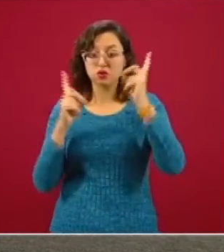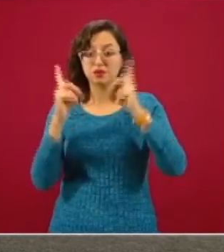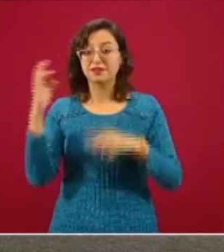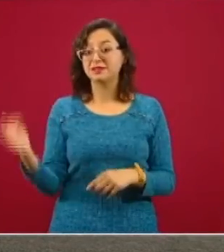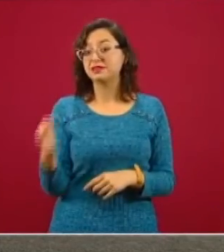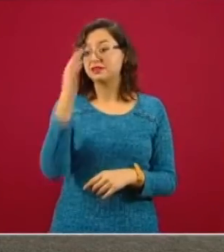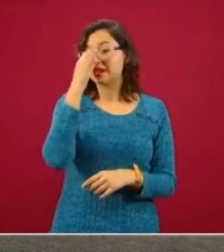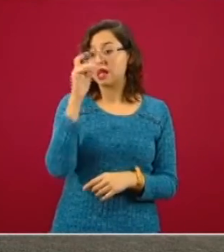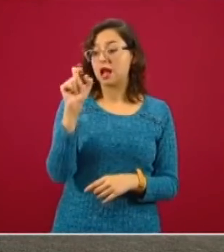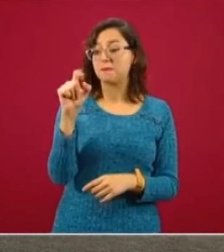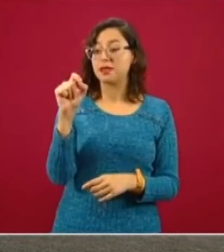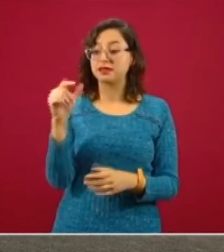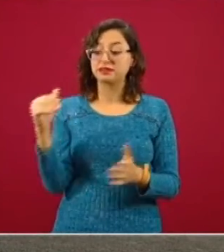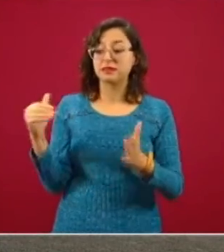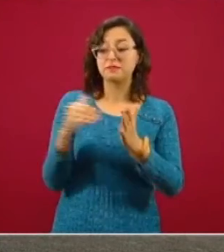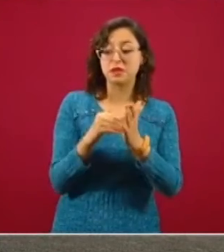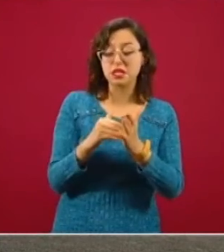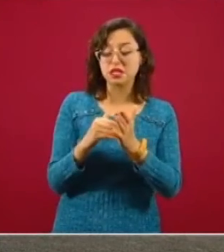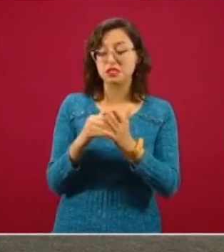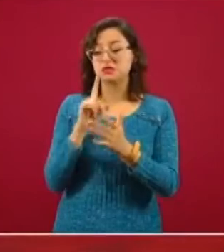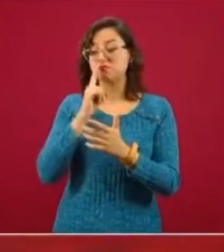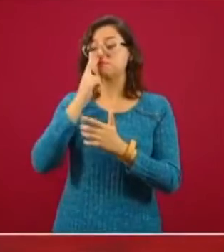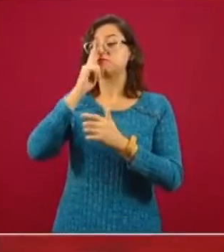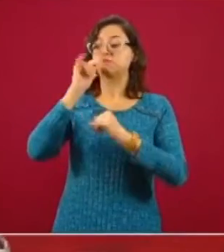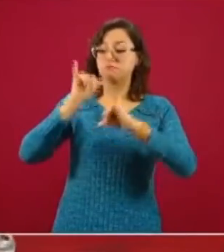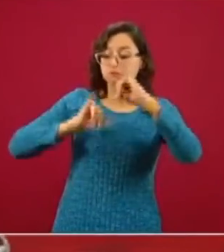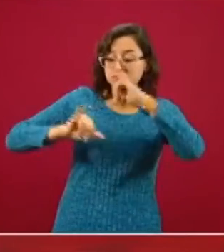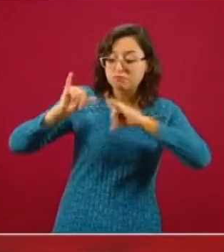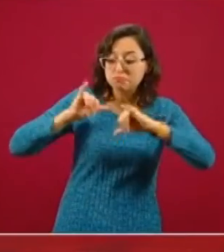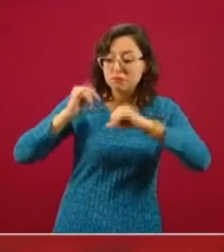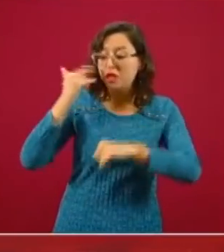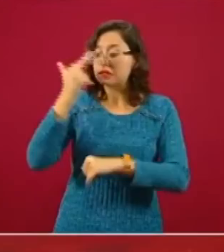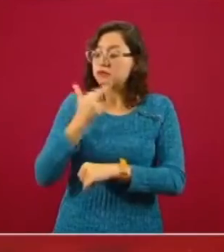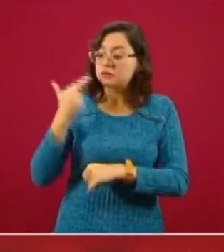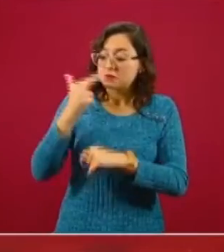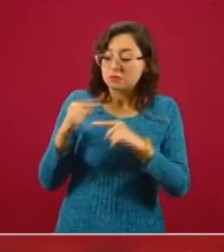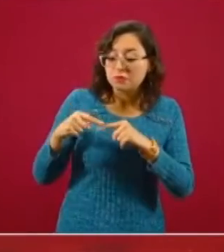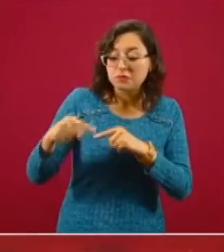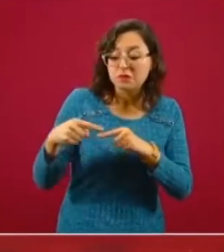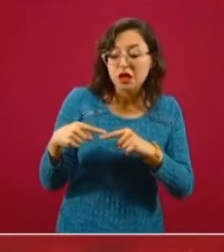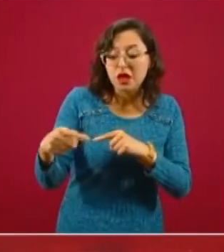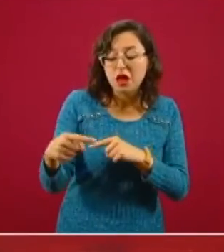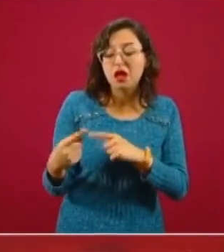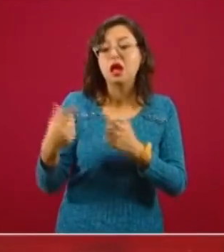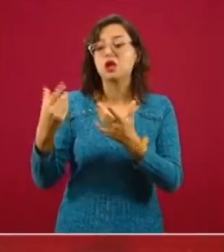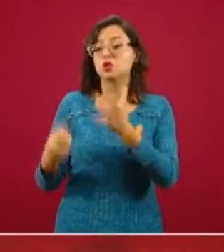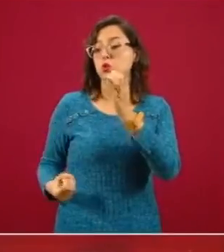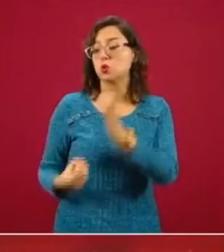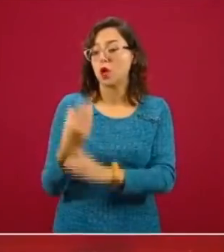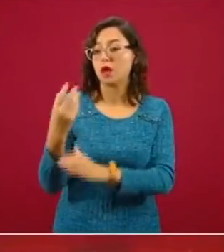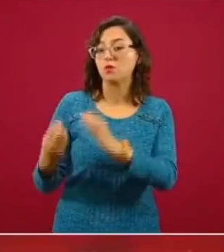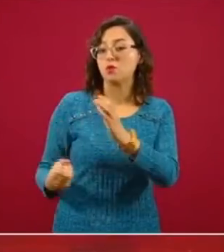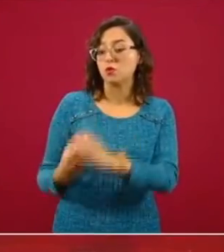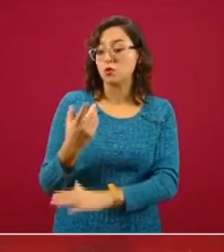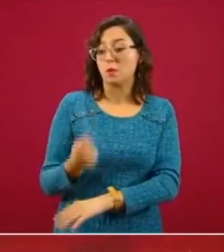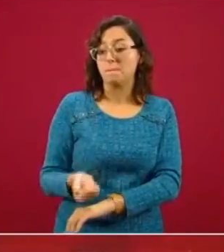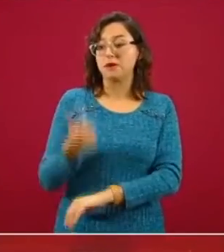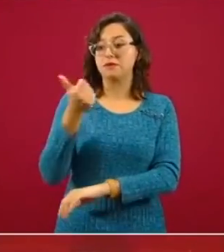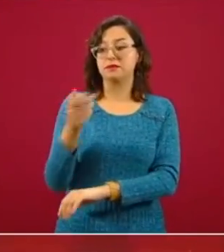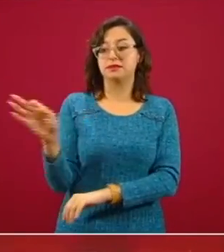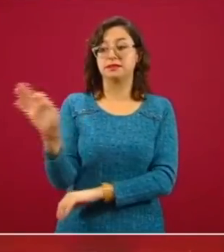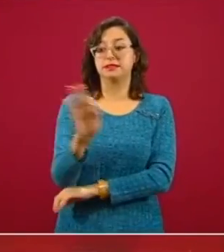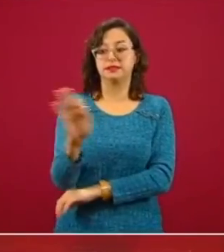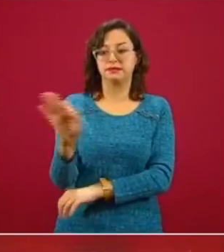esta cifra cambia día a día porque se permanece con las personas que han sido nuevamente identificadas por primera vez como casos